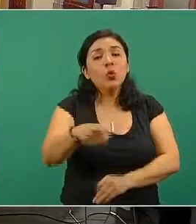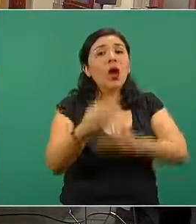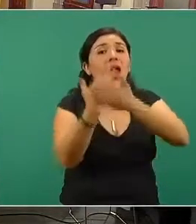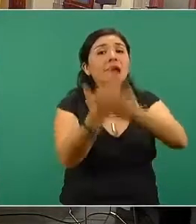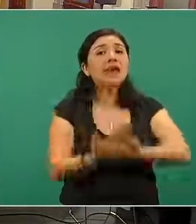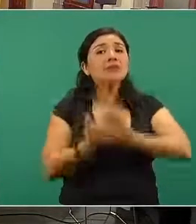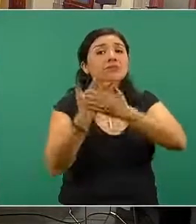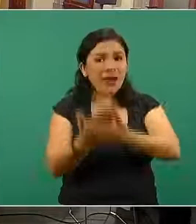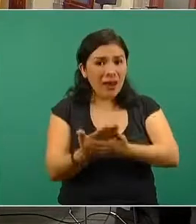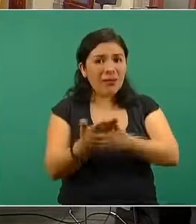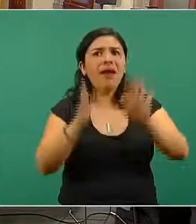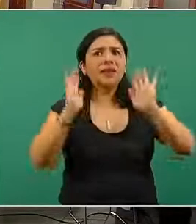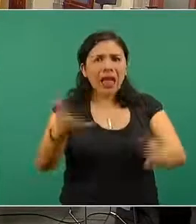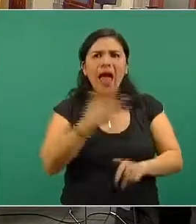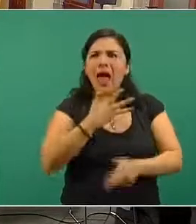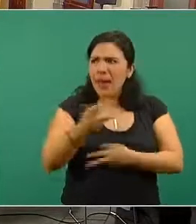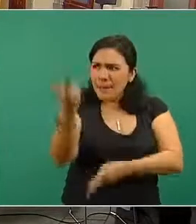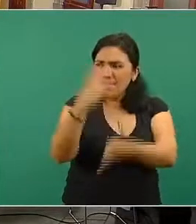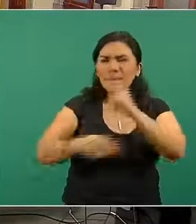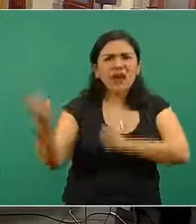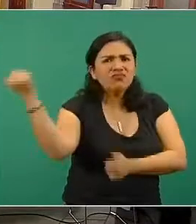turno. Están llegando pronto